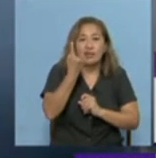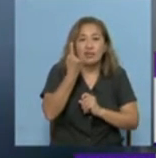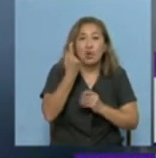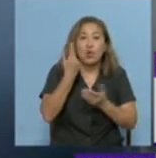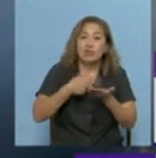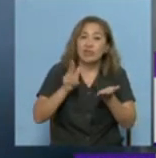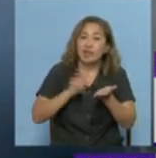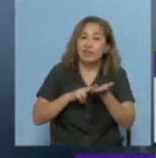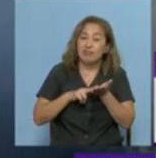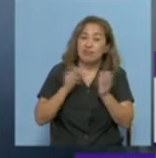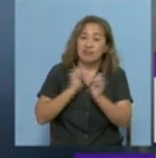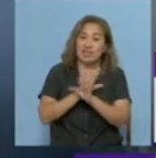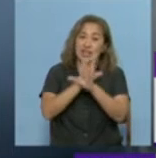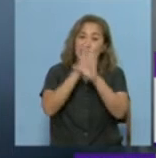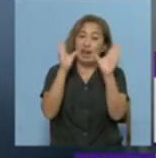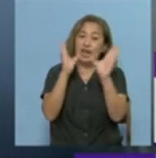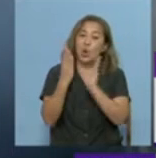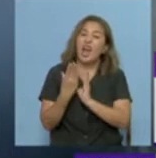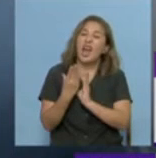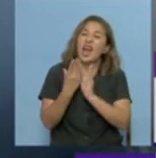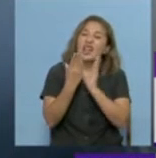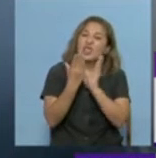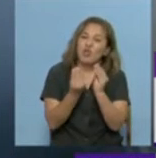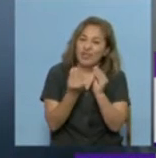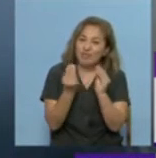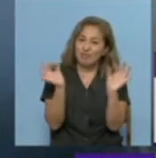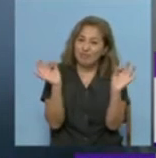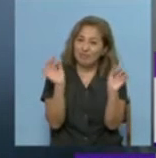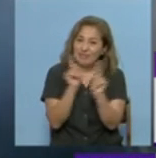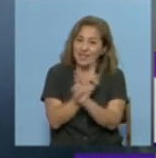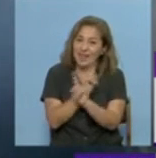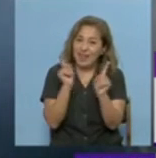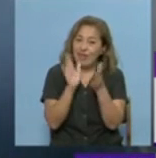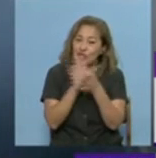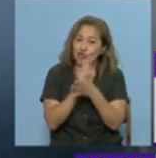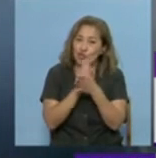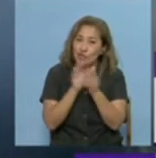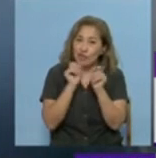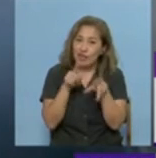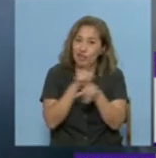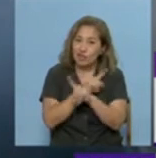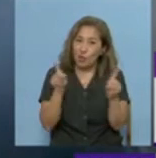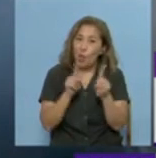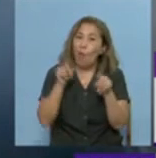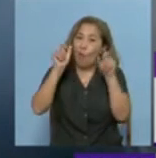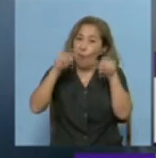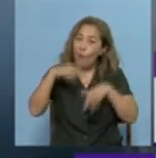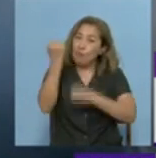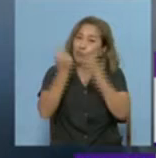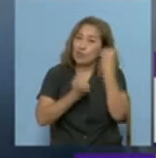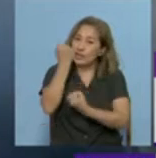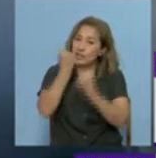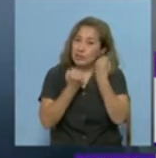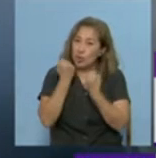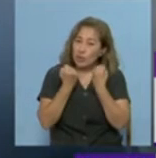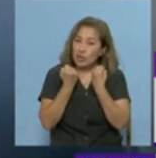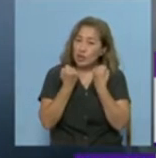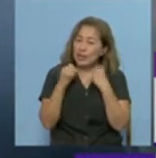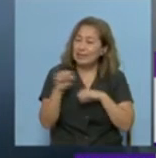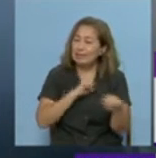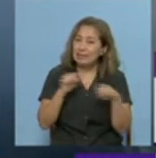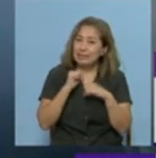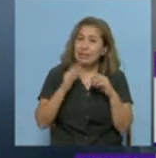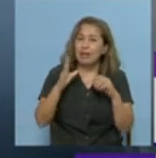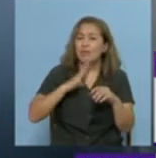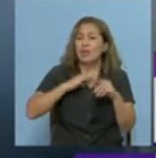vuelvo a decir, resulta claramente un paliativo, no resuelve la crisis que hoy tiene la economía argentina, ni mucho menos. Lejos